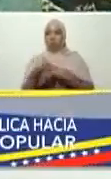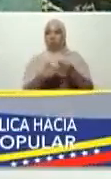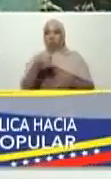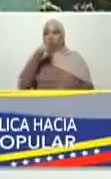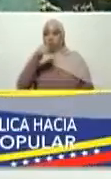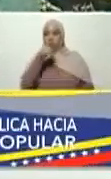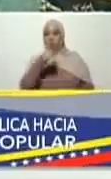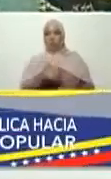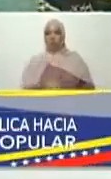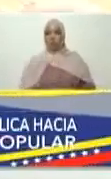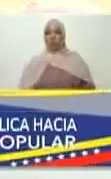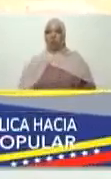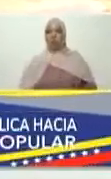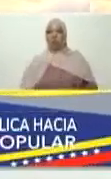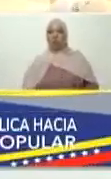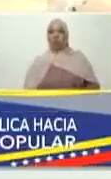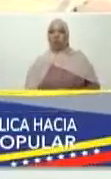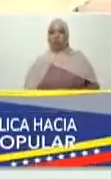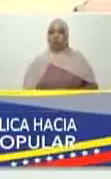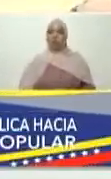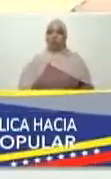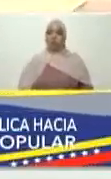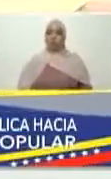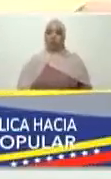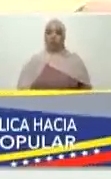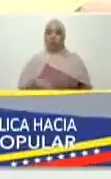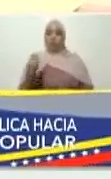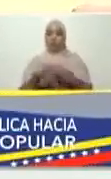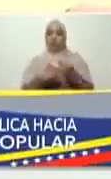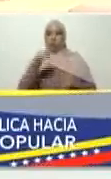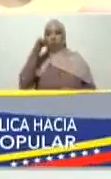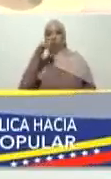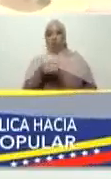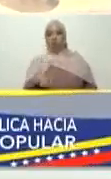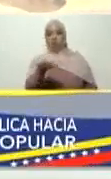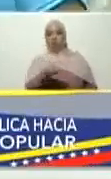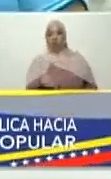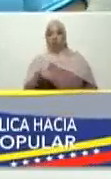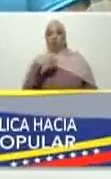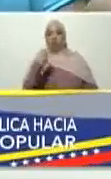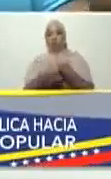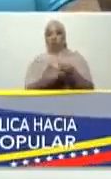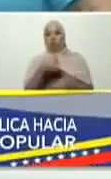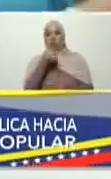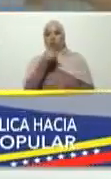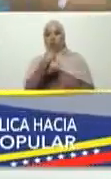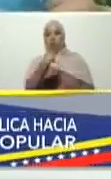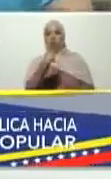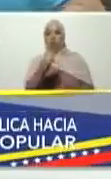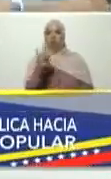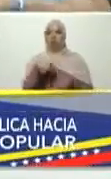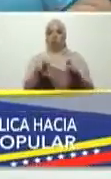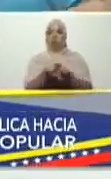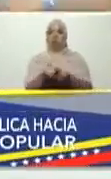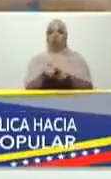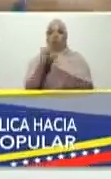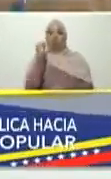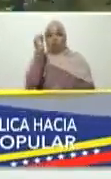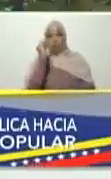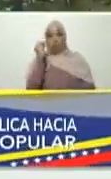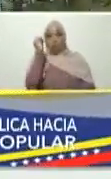todavía está la esperanza de Chávez, así como otras muchas más. Aprovecho la oportunidad de saludar a ese comunero, esa comunera que resiste, que cree